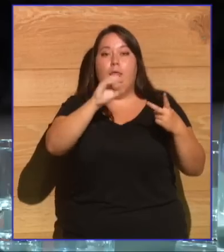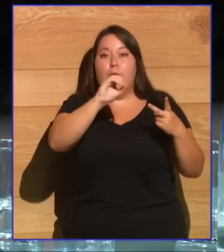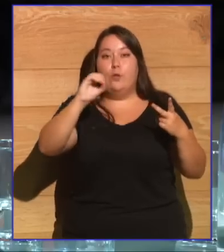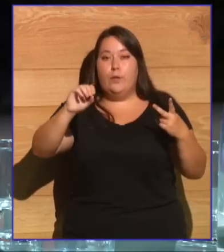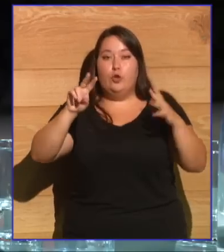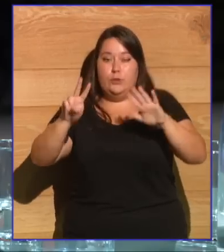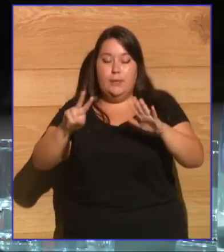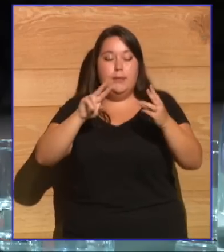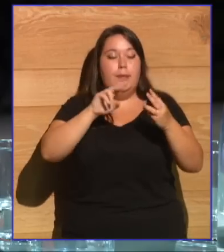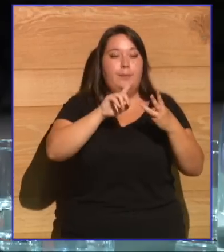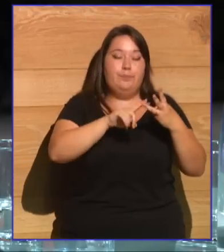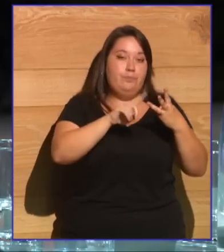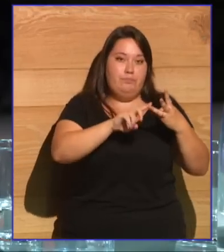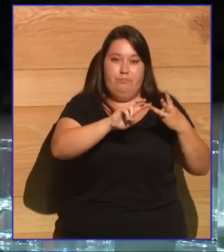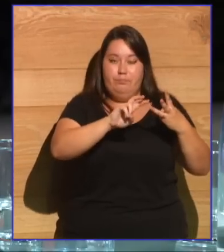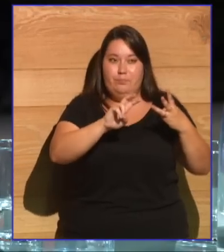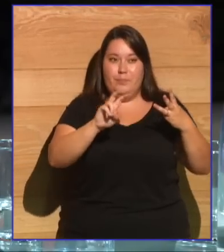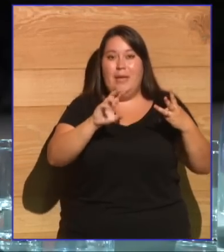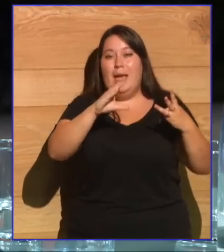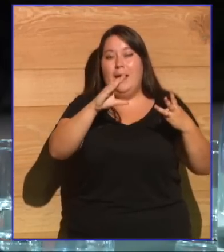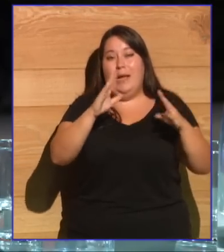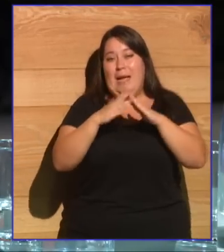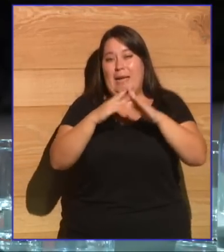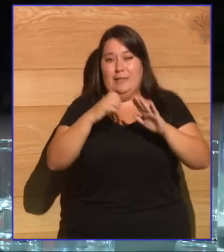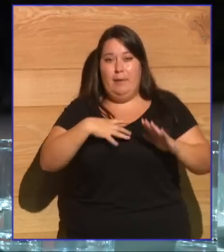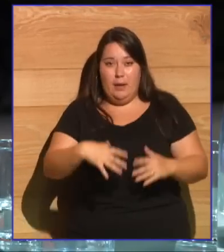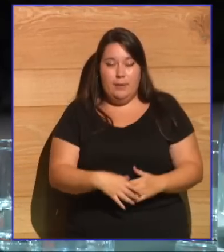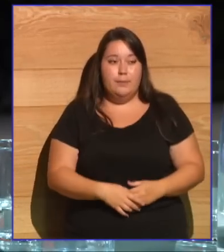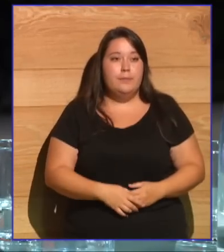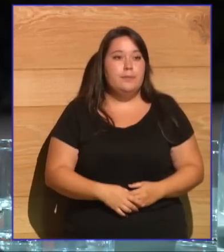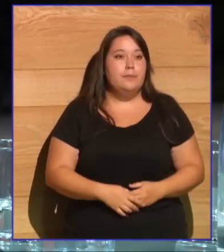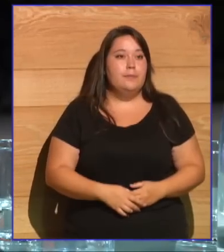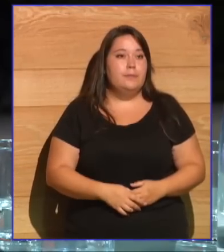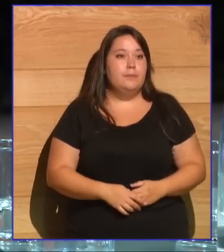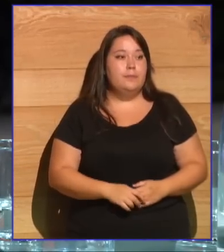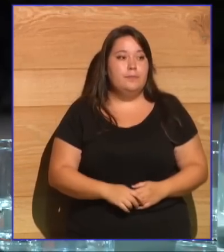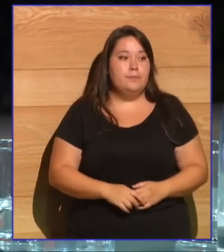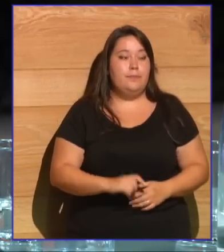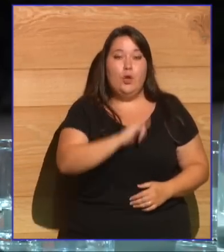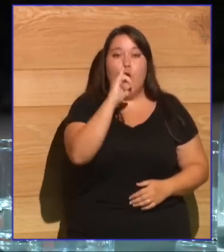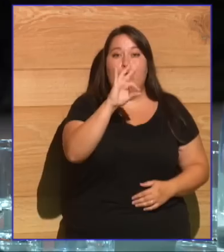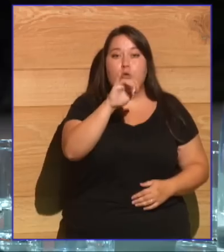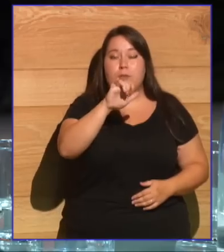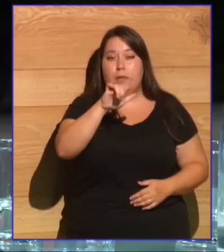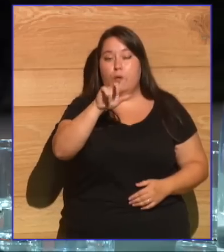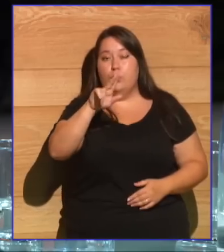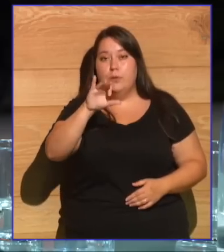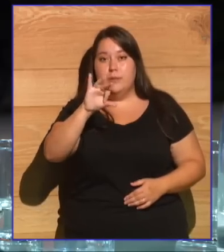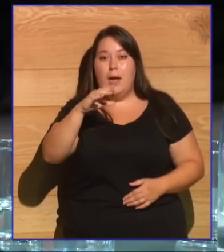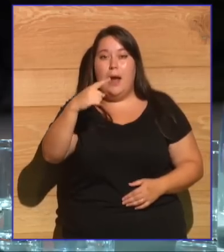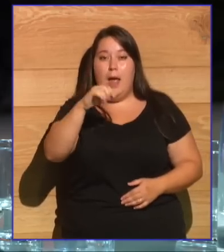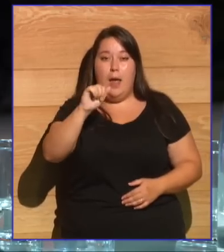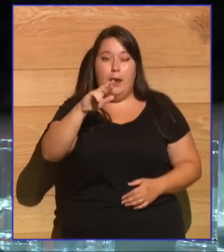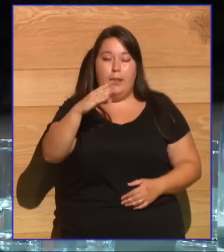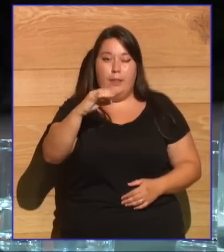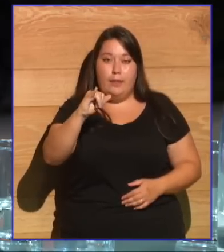no me acuerdo del esmoquin que hay abajo rick en casablanca también hablan con un poquito cuando jose luis garci recibió el blog que llevaba un